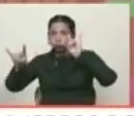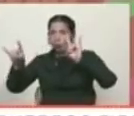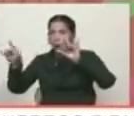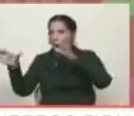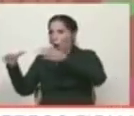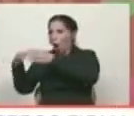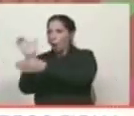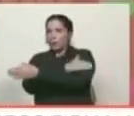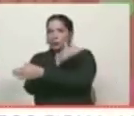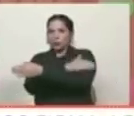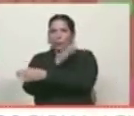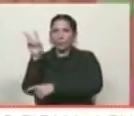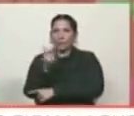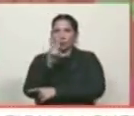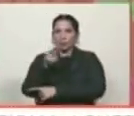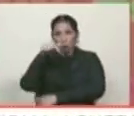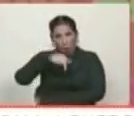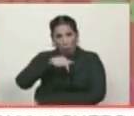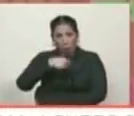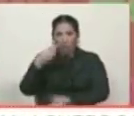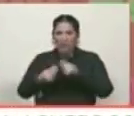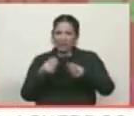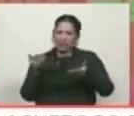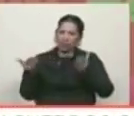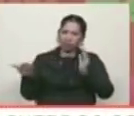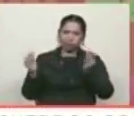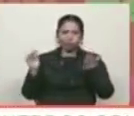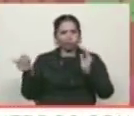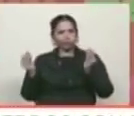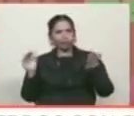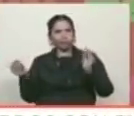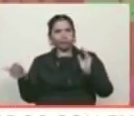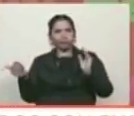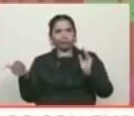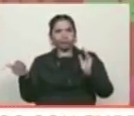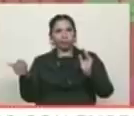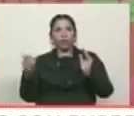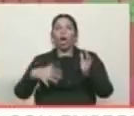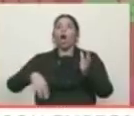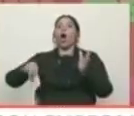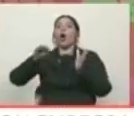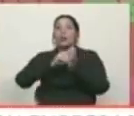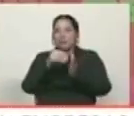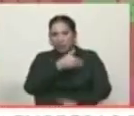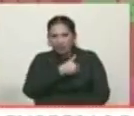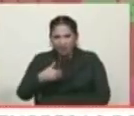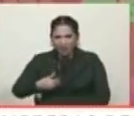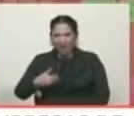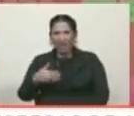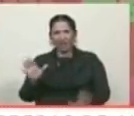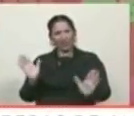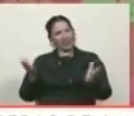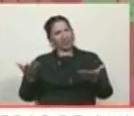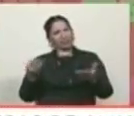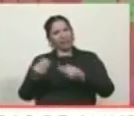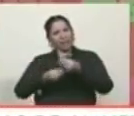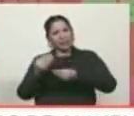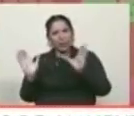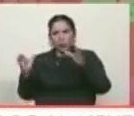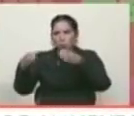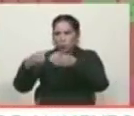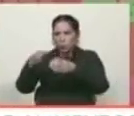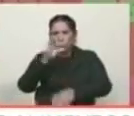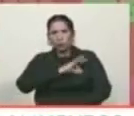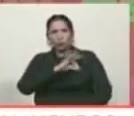venezolana y que hoy, haciendo este paralelismo, se intenta también vincular a los colectivos sociales,